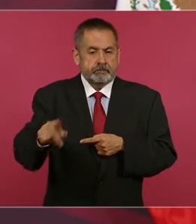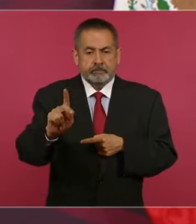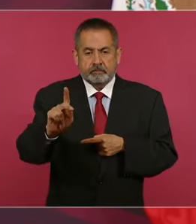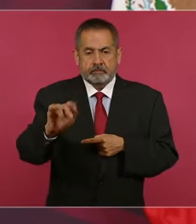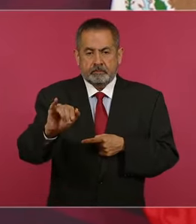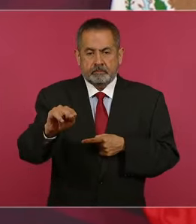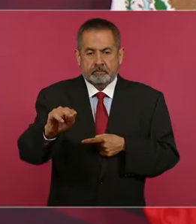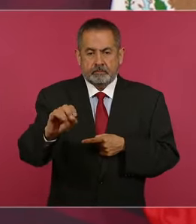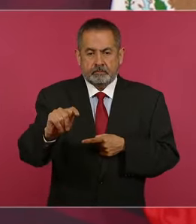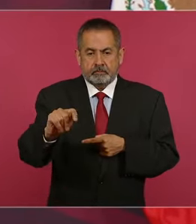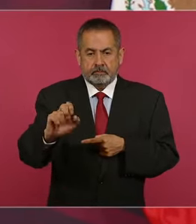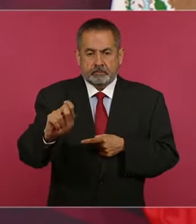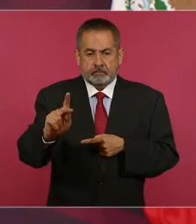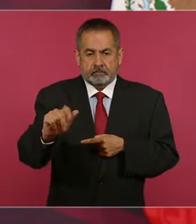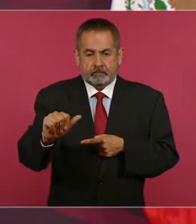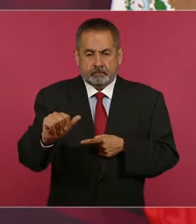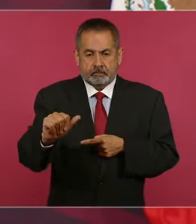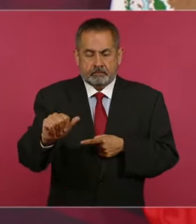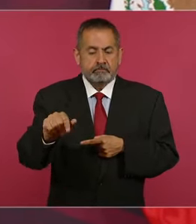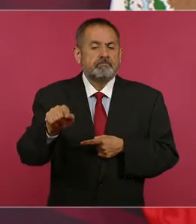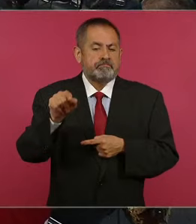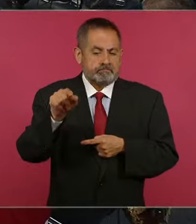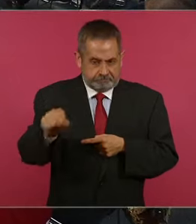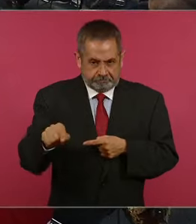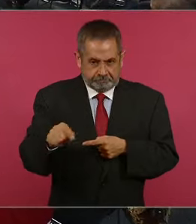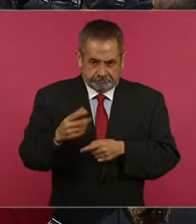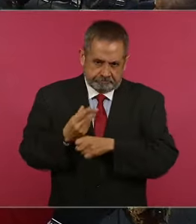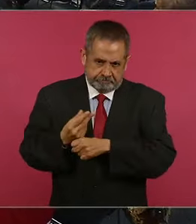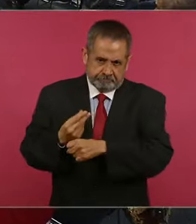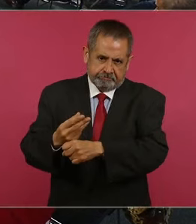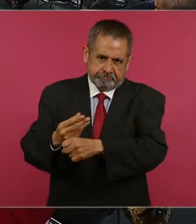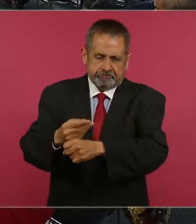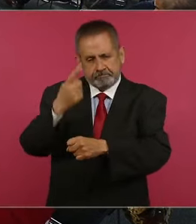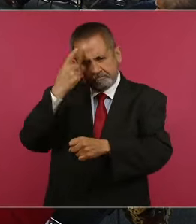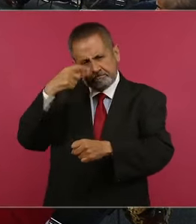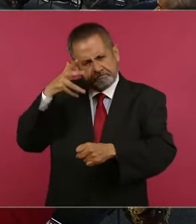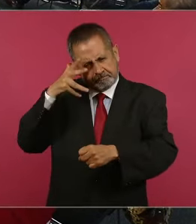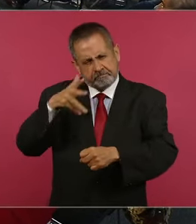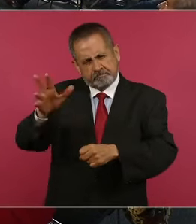Pinotepa, se va a desarrollar a futuro.